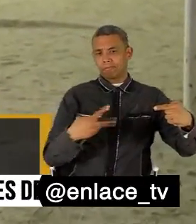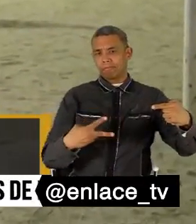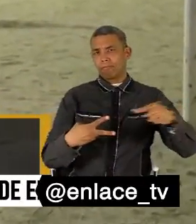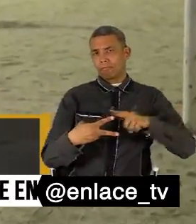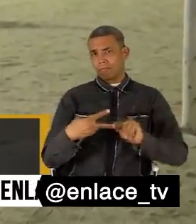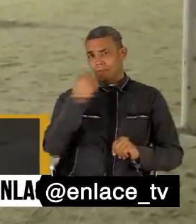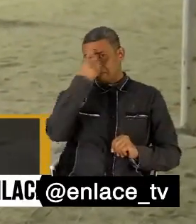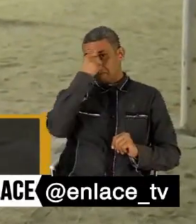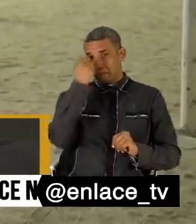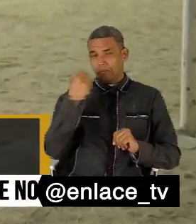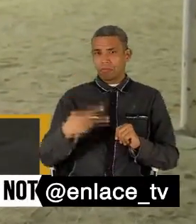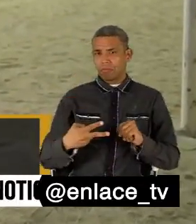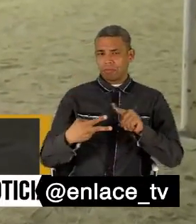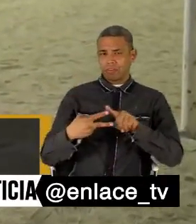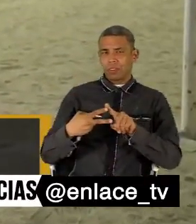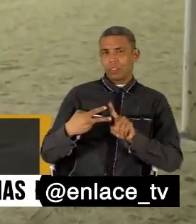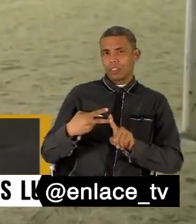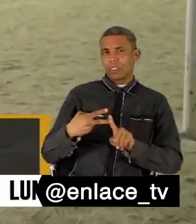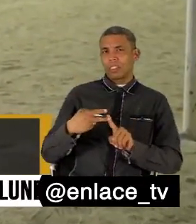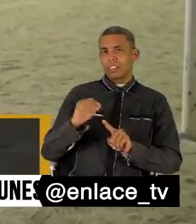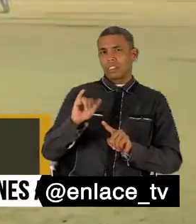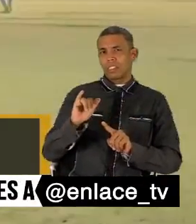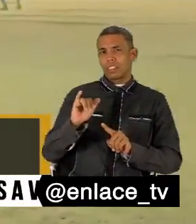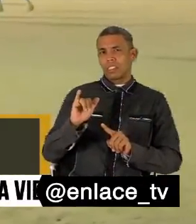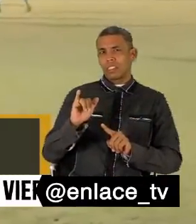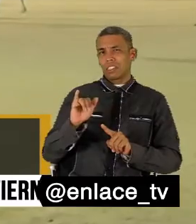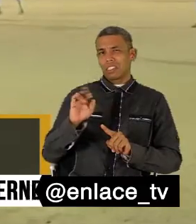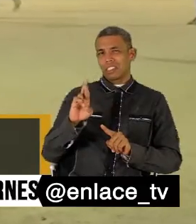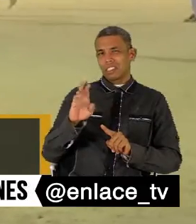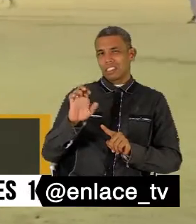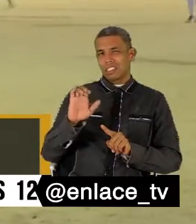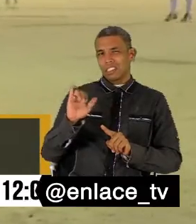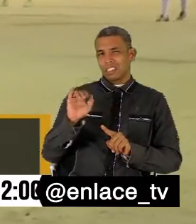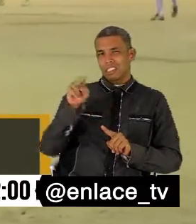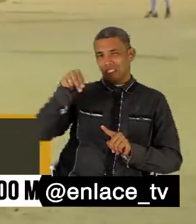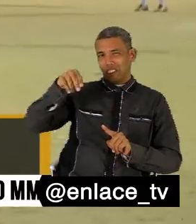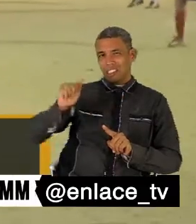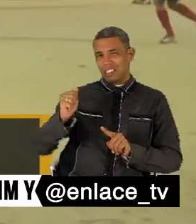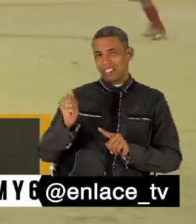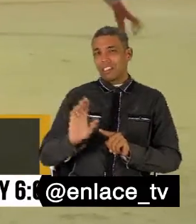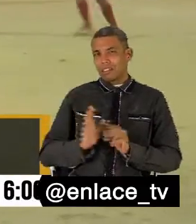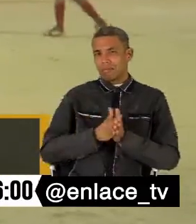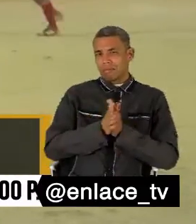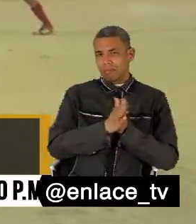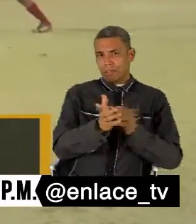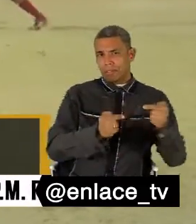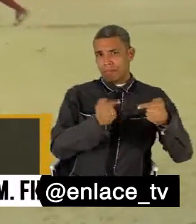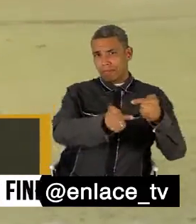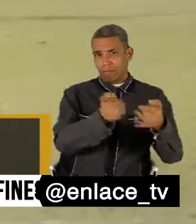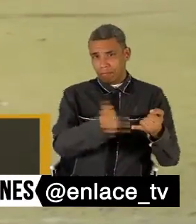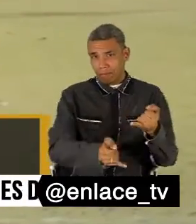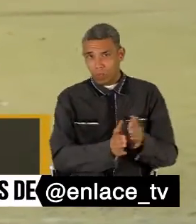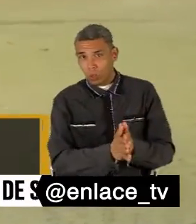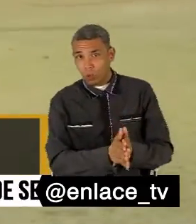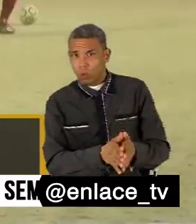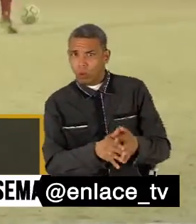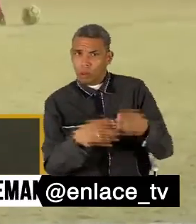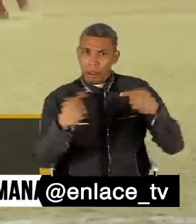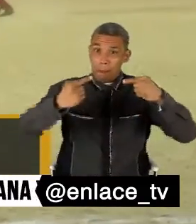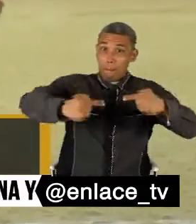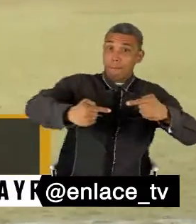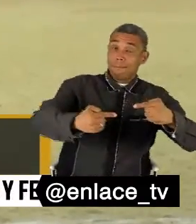domingo, contra el equipo de la droguería Reina, que es el famoso combo de muñecos. Sí, eso es todos dos equipos están parejos, son equipos que vienen